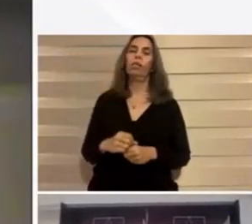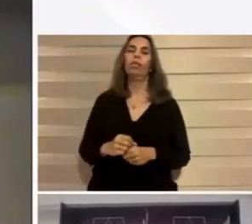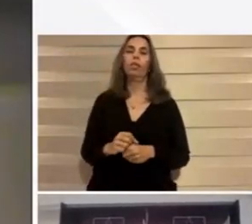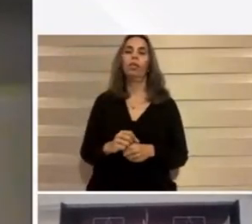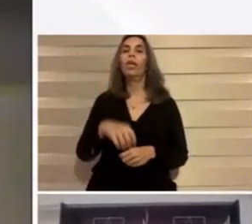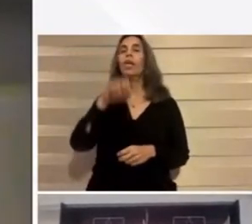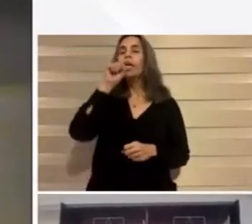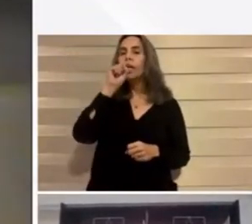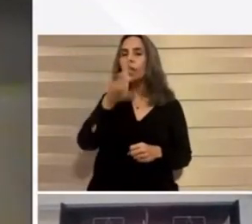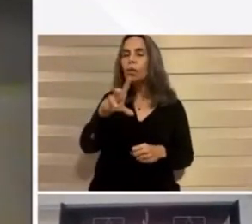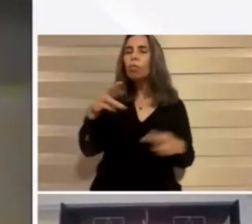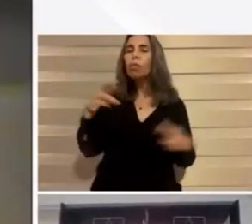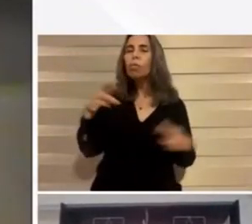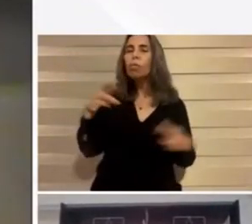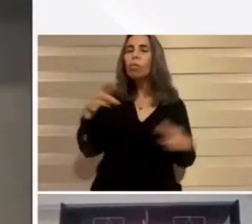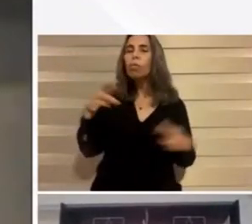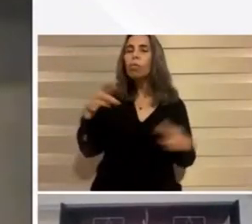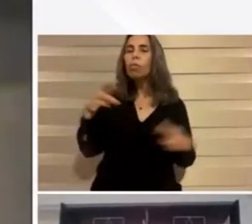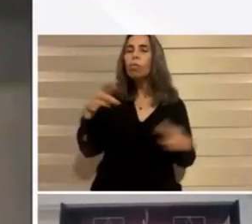Rosario Sánchez,